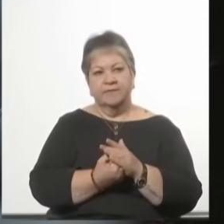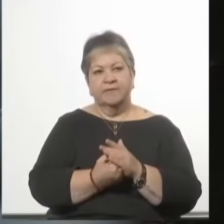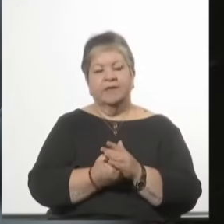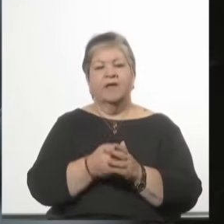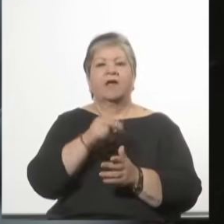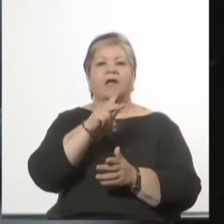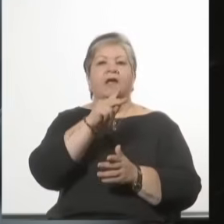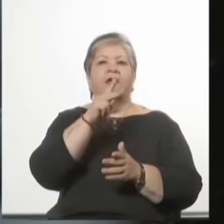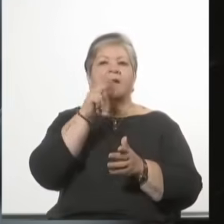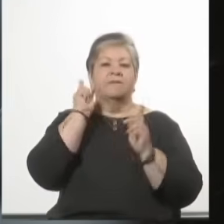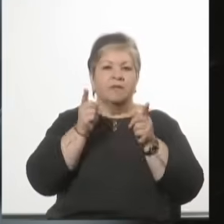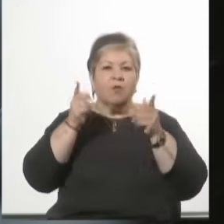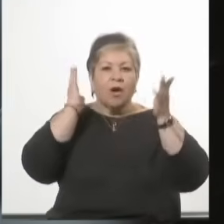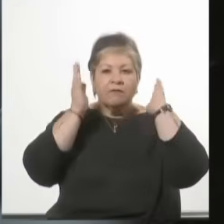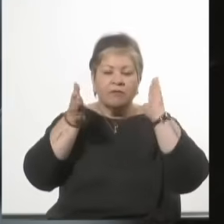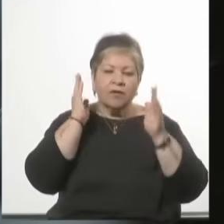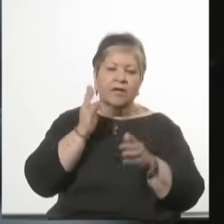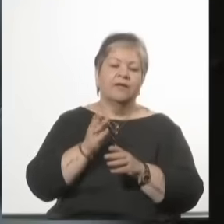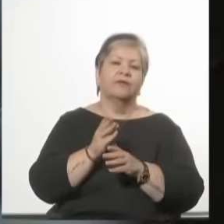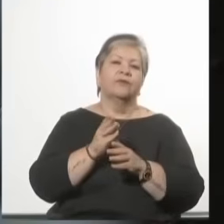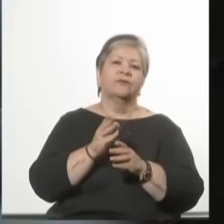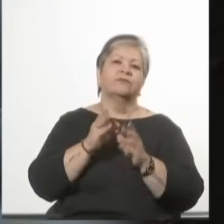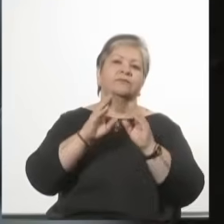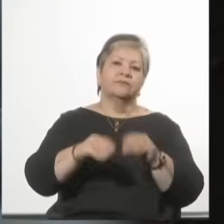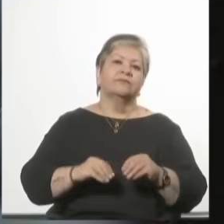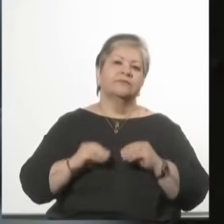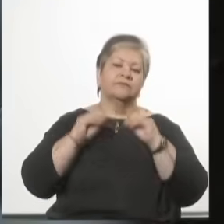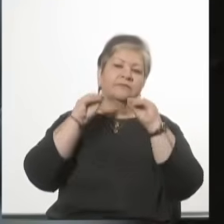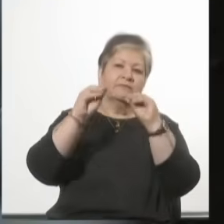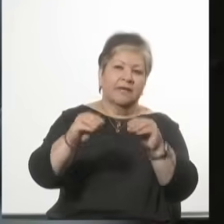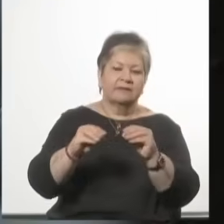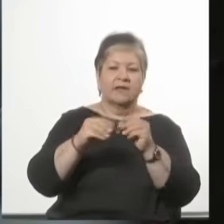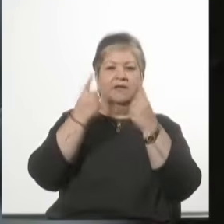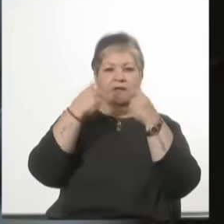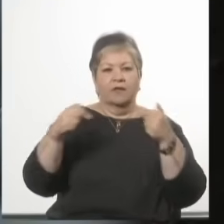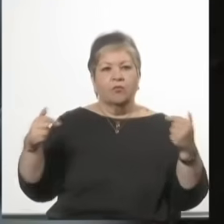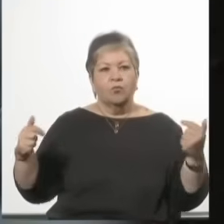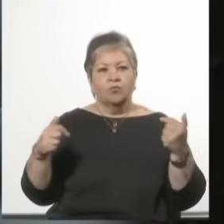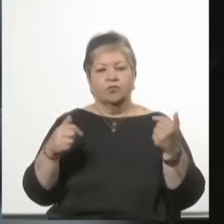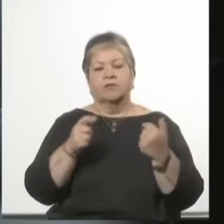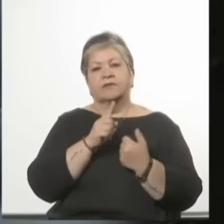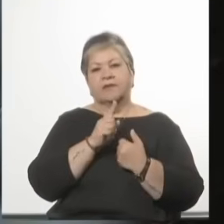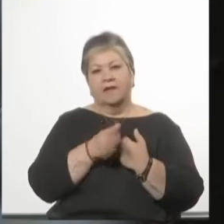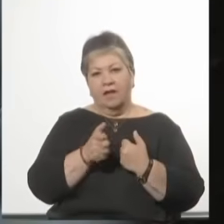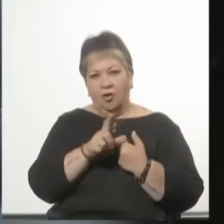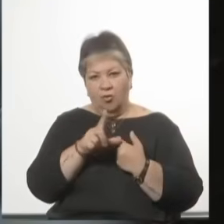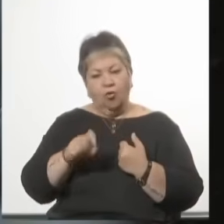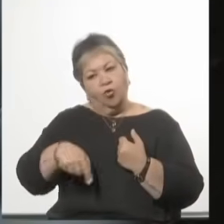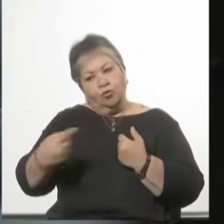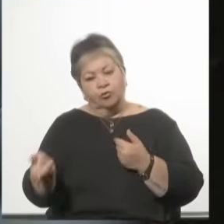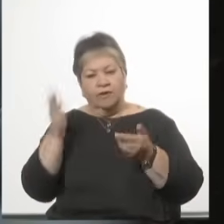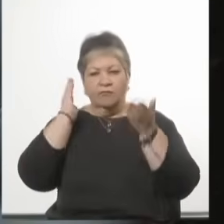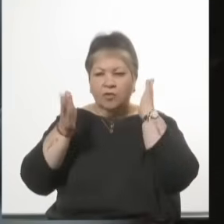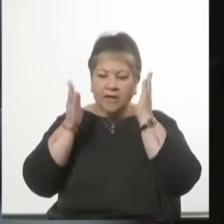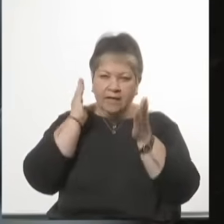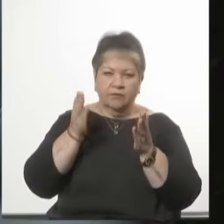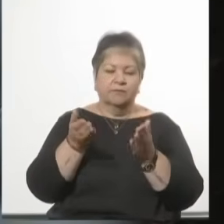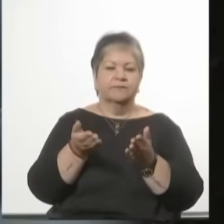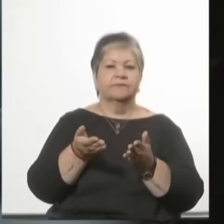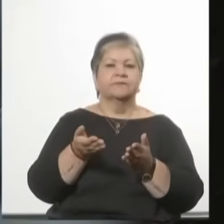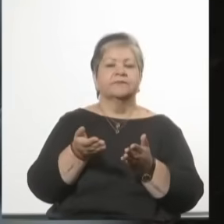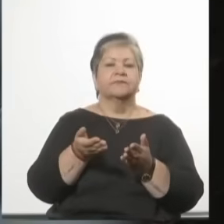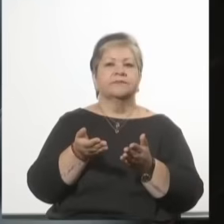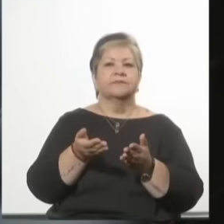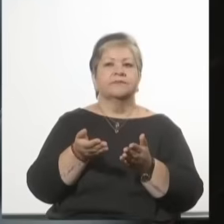del Piazzo envía informe al director general de Recursos Financieros, Damián Galó, informando que el plazo para constituir garantía